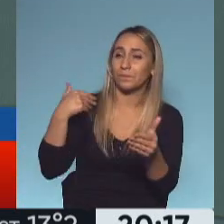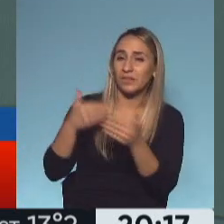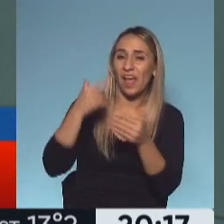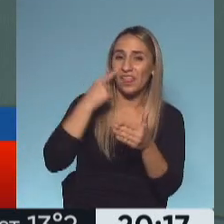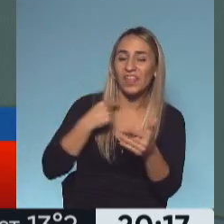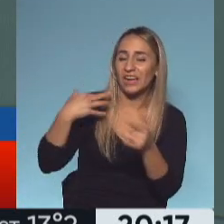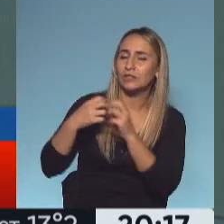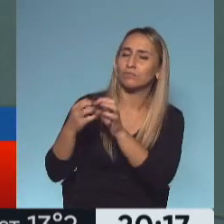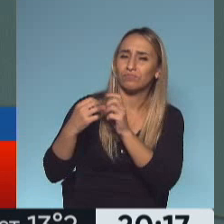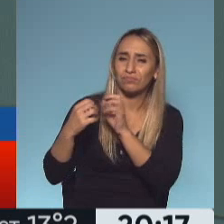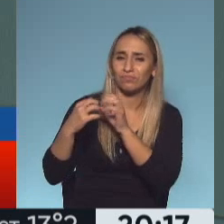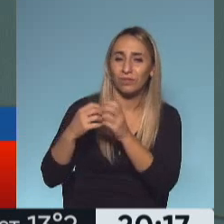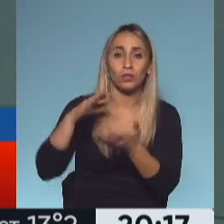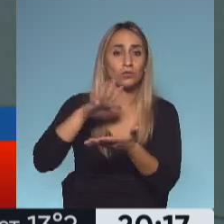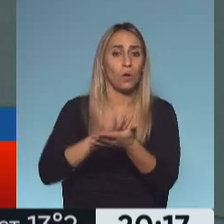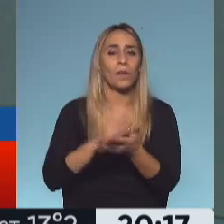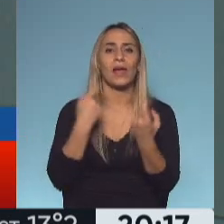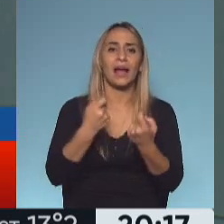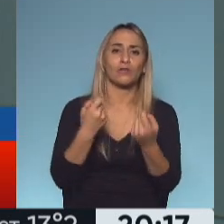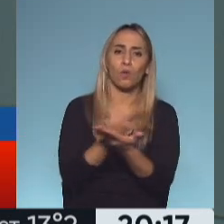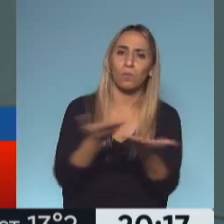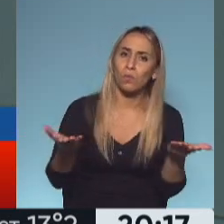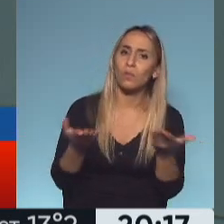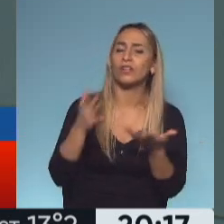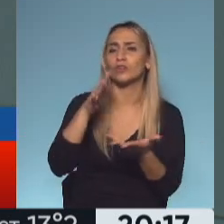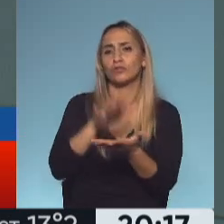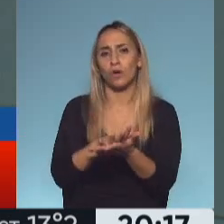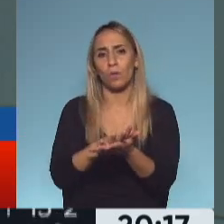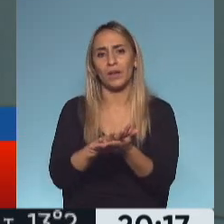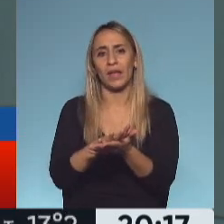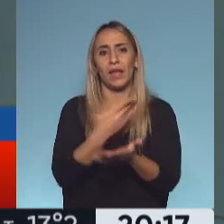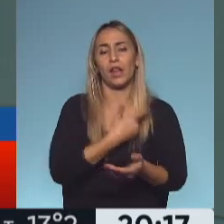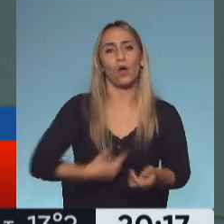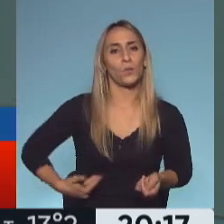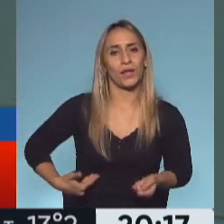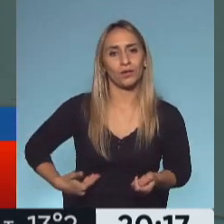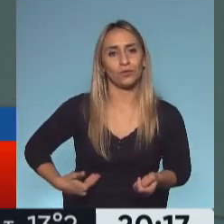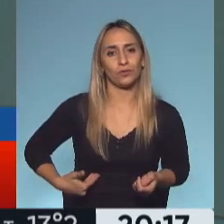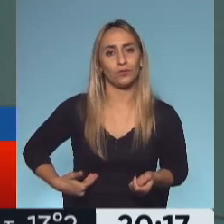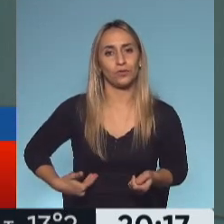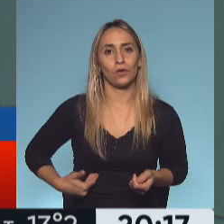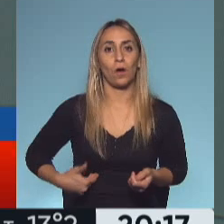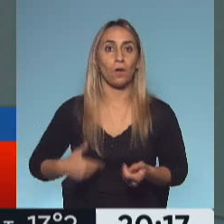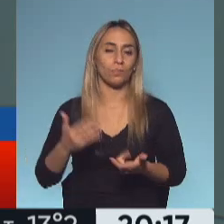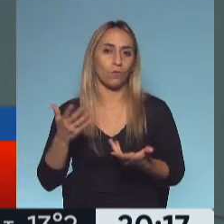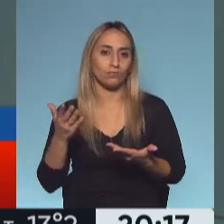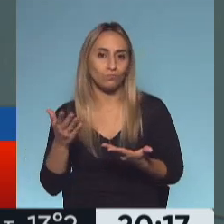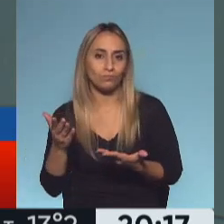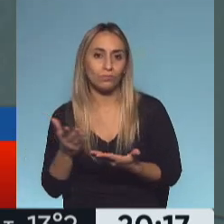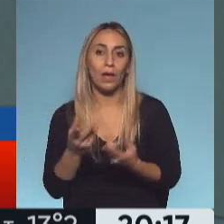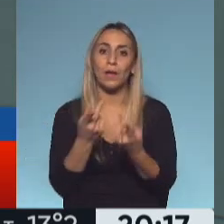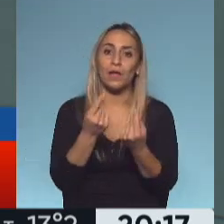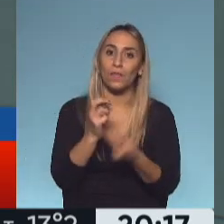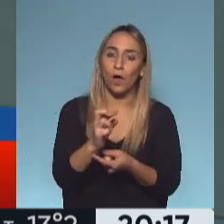con respecto a la distribución del gasto público, teniendo en cuenta que el gobierno hoy tiene una capacidad de emisión, bueno, algo acotada y